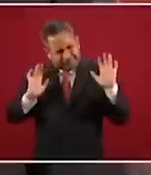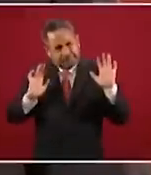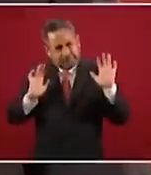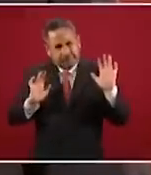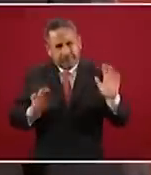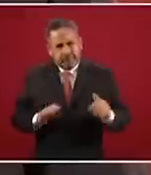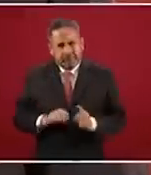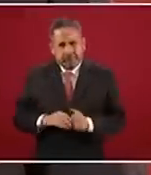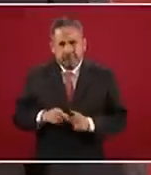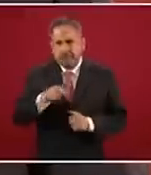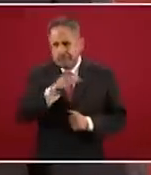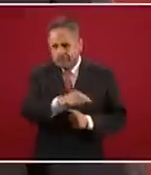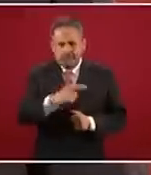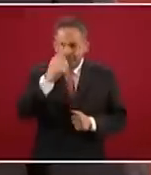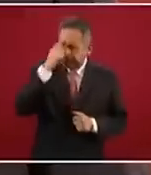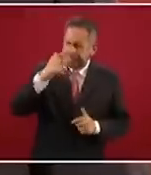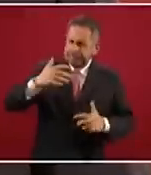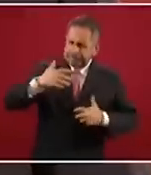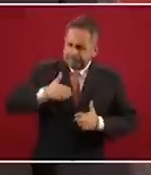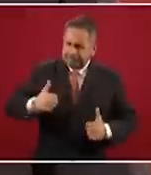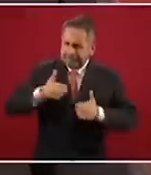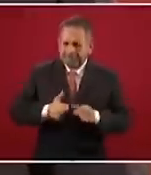es un ciudadano consciente,